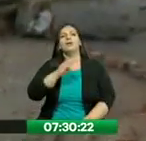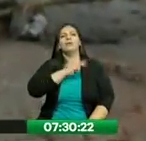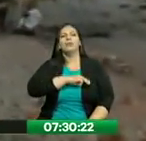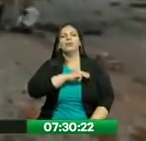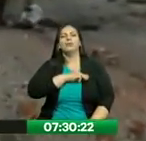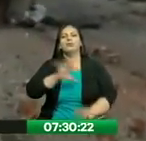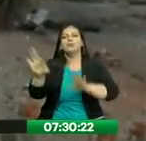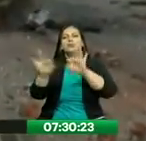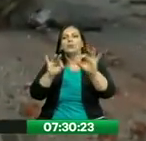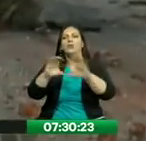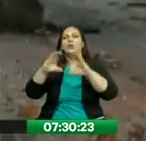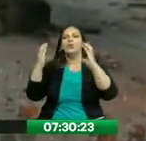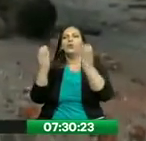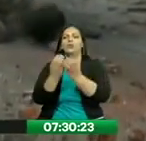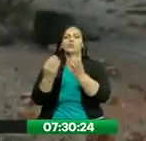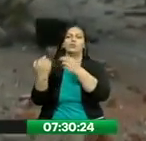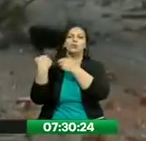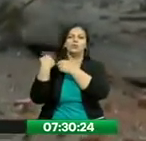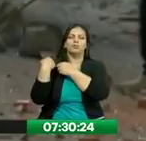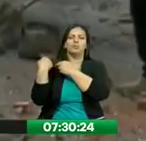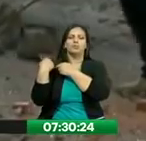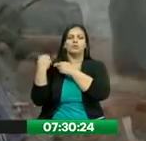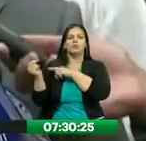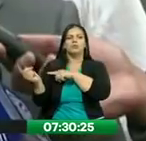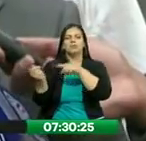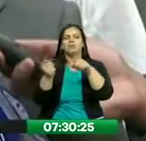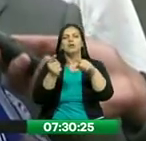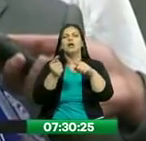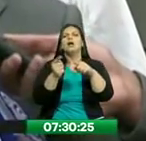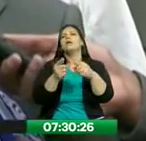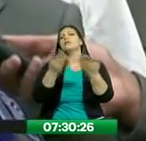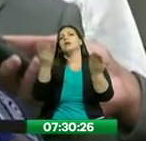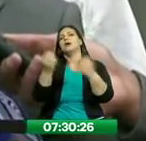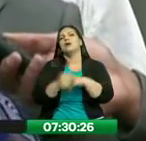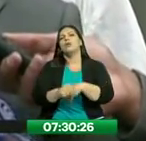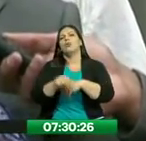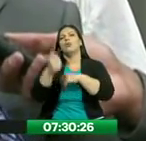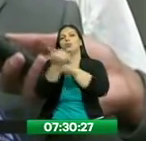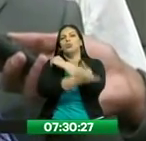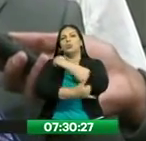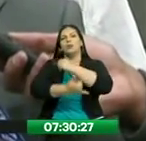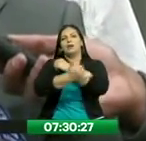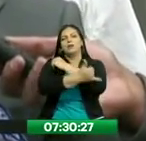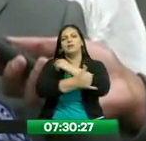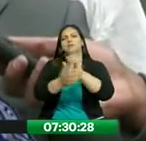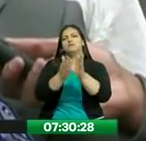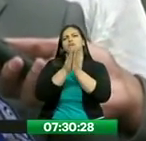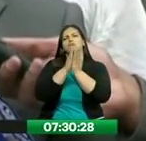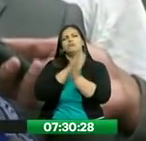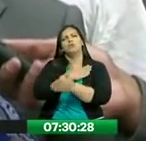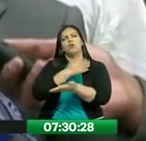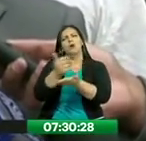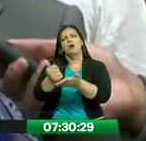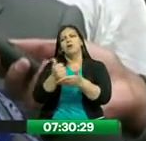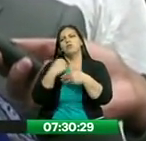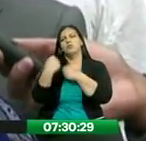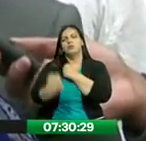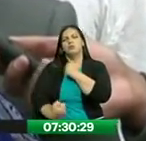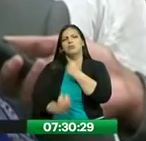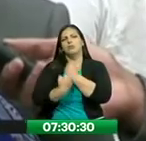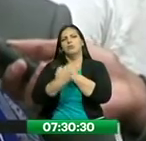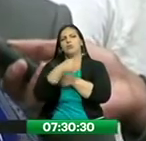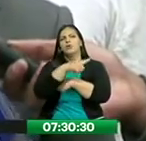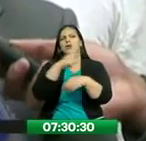adelanta acercamientos para solicitar ayuda internacional. Y ha contactado a varios países hermanos que realmente están